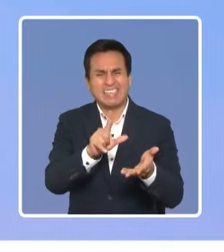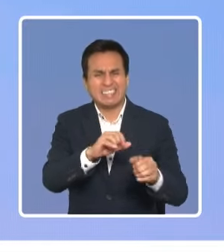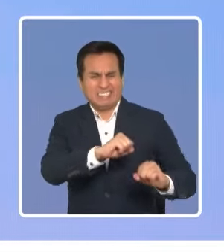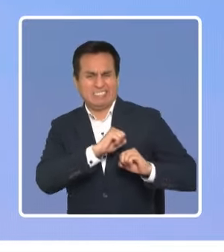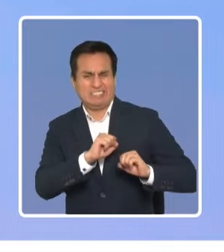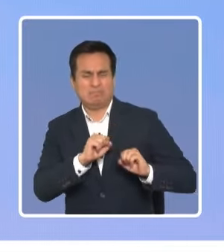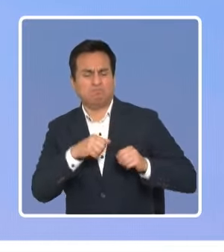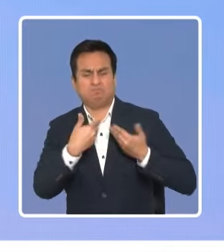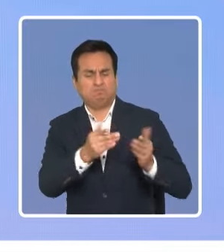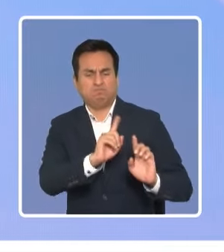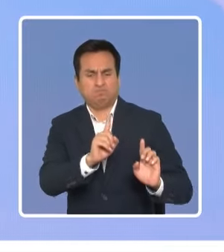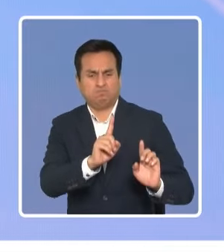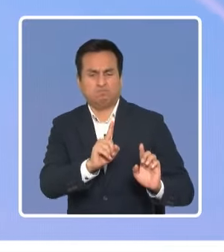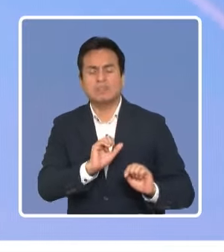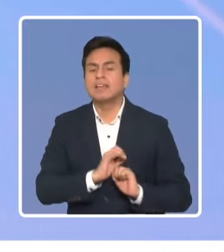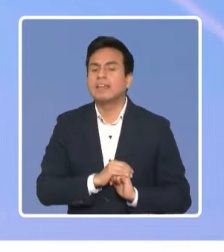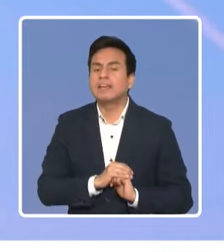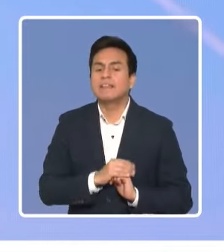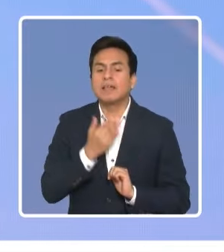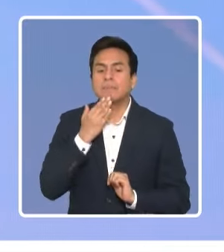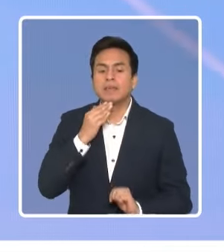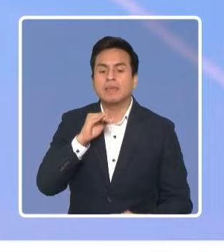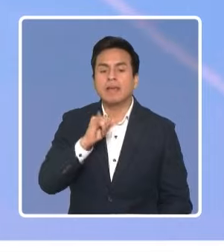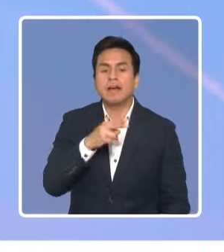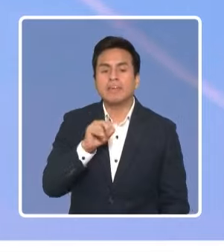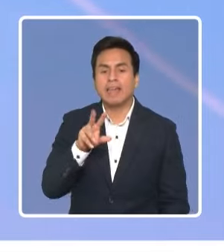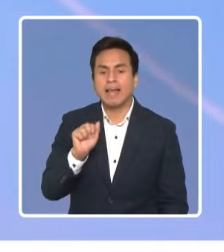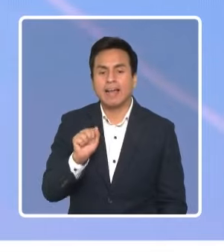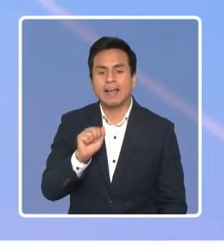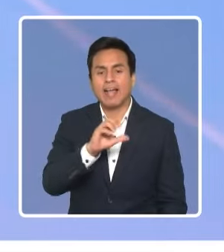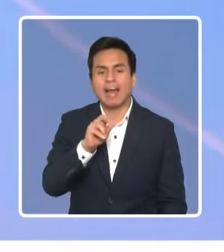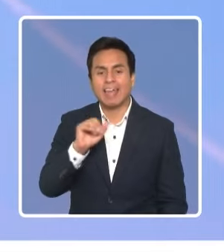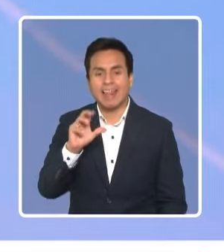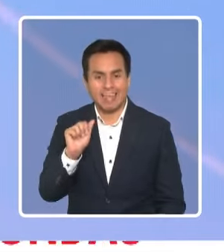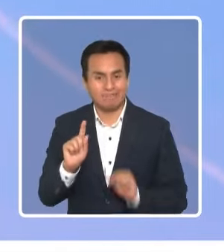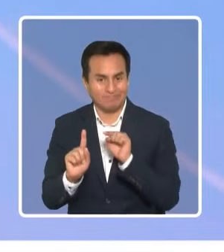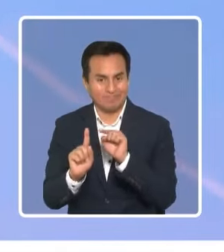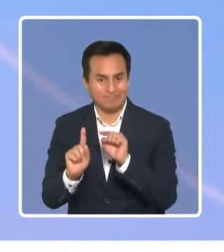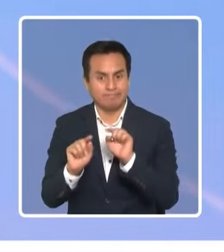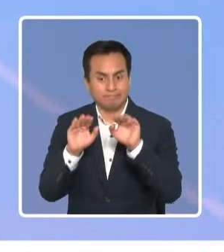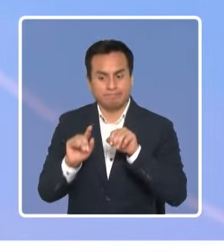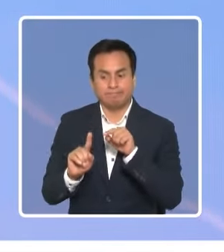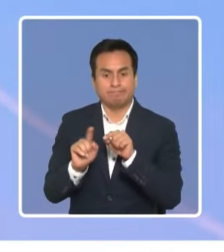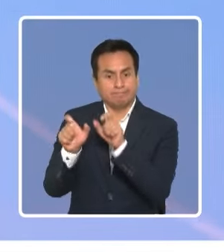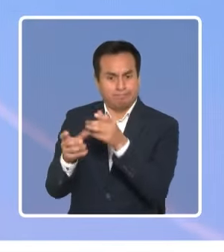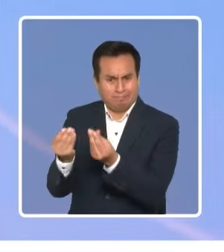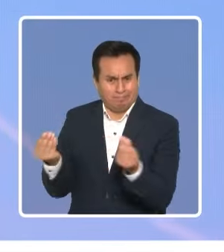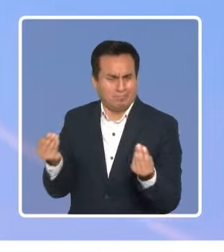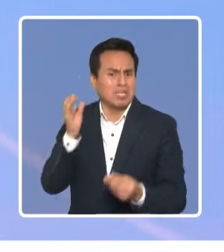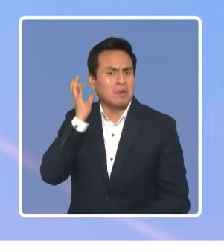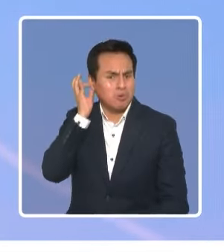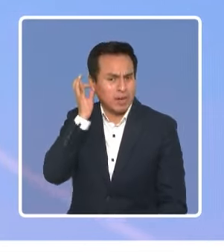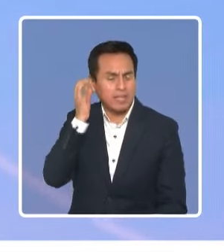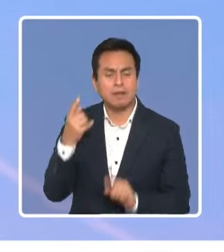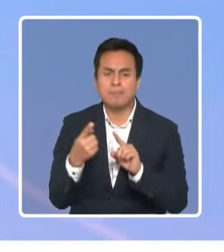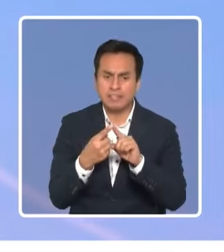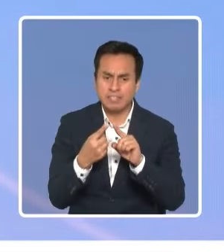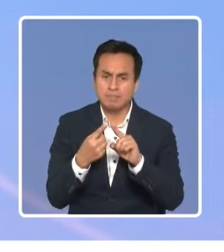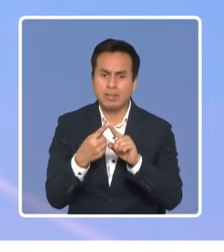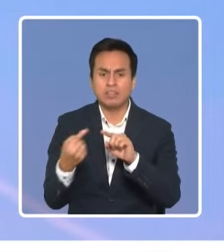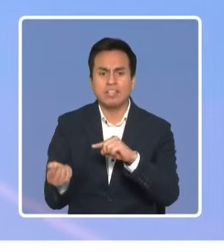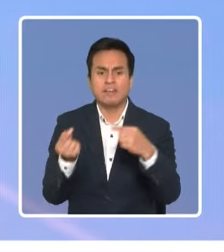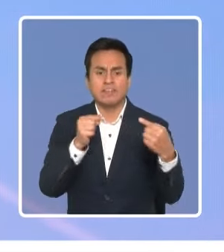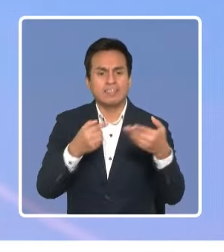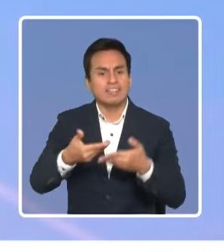realistas. Y por supuesto, en doña Javiera Carrera. Y como ella, como ellas, fueron muchas las que participaron en